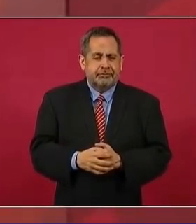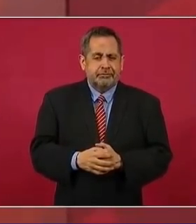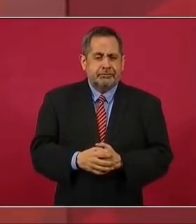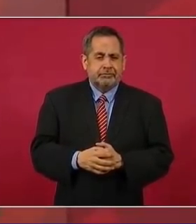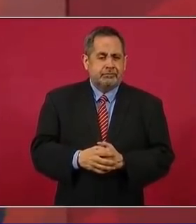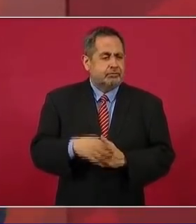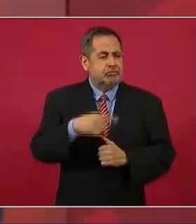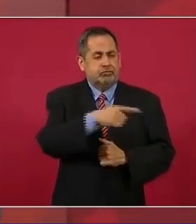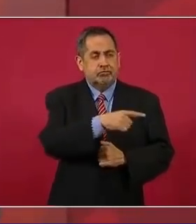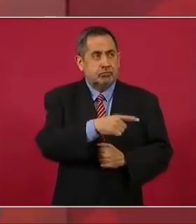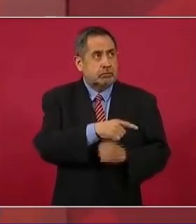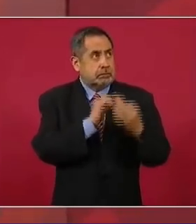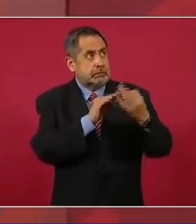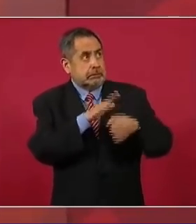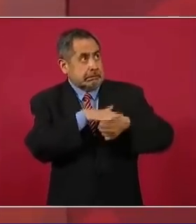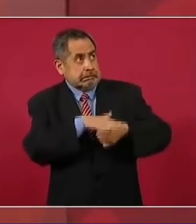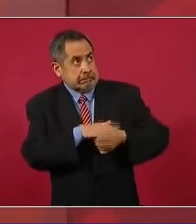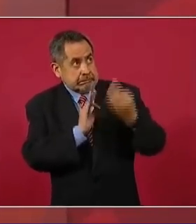poder opresor,